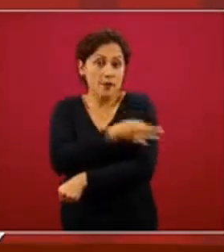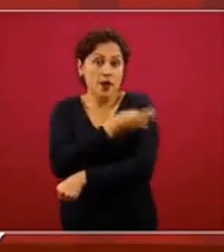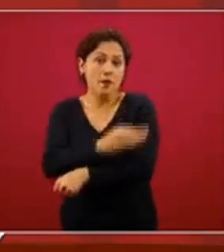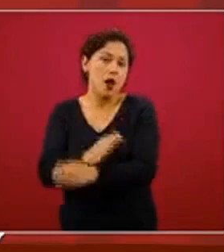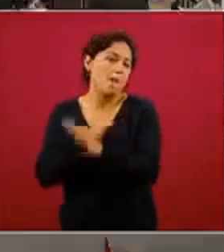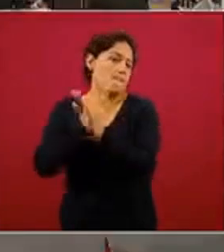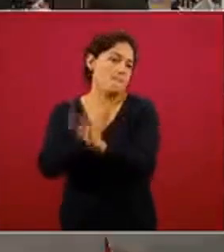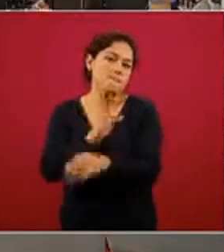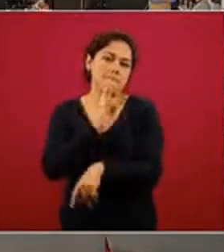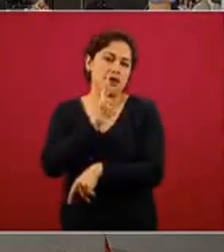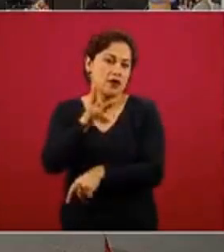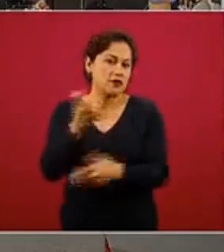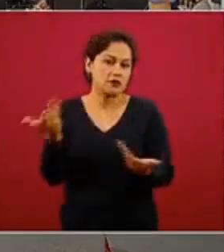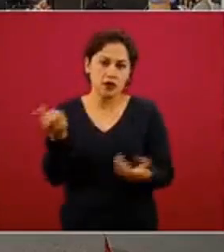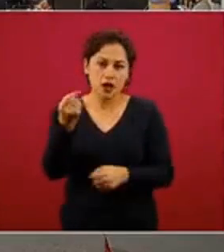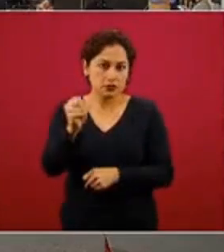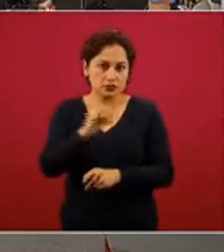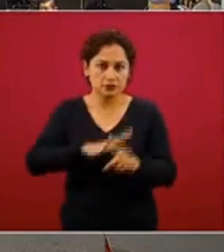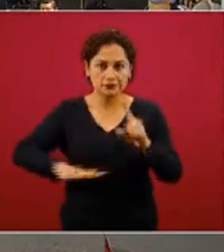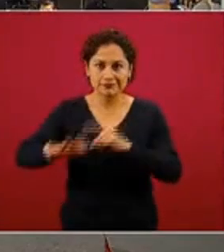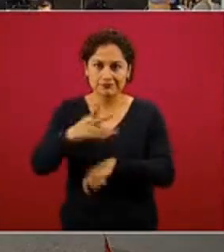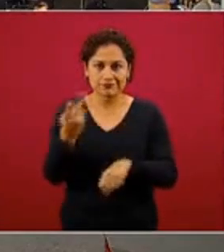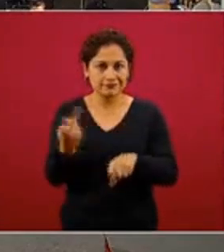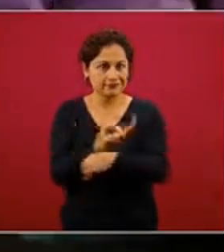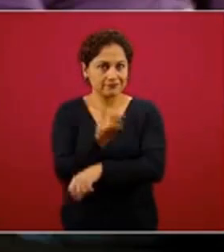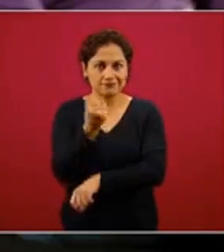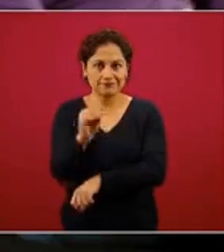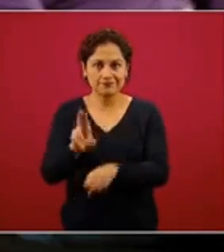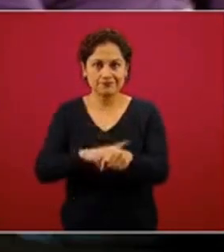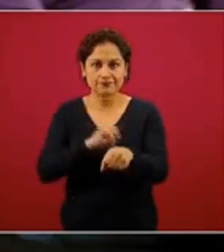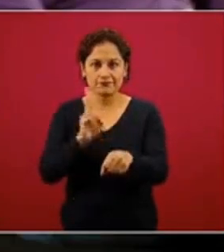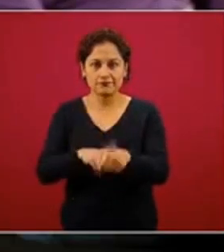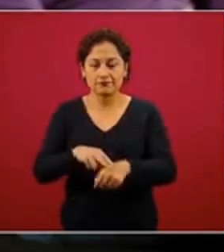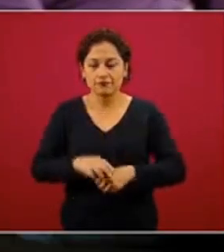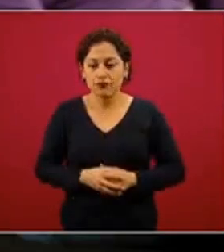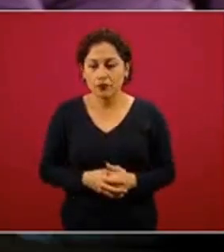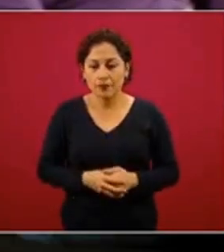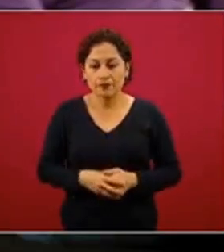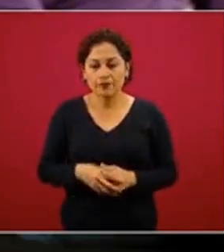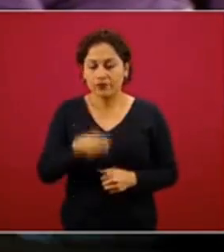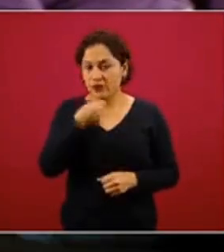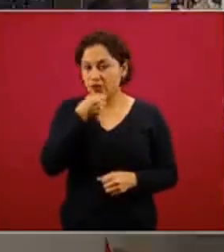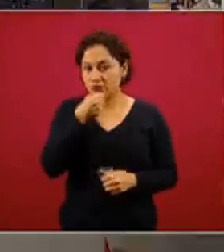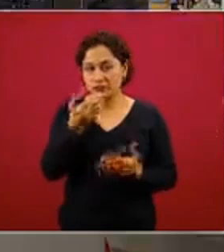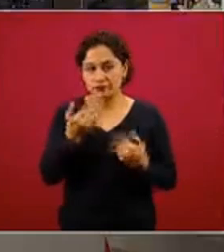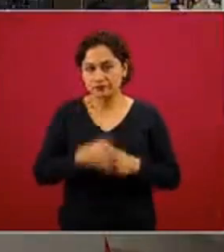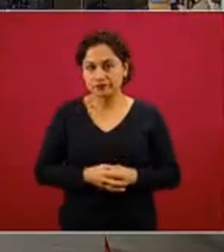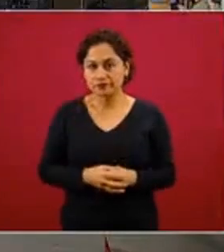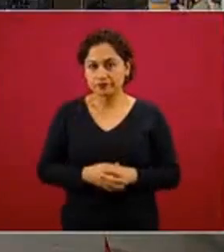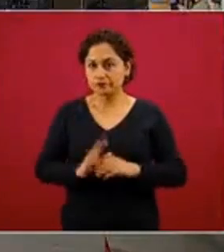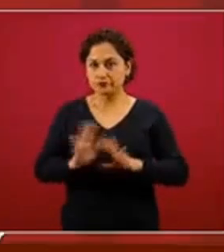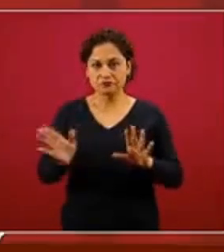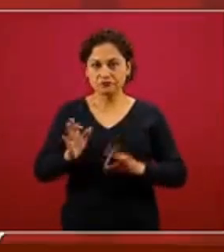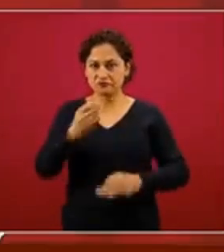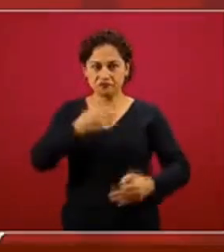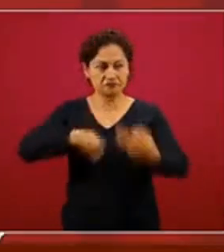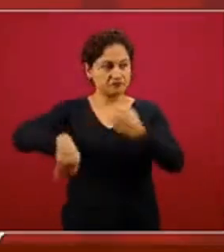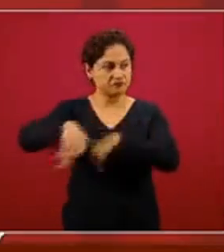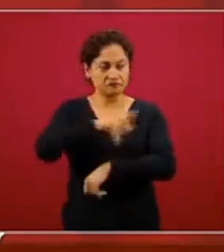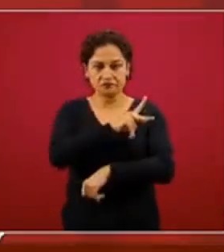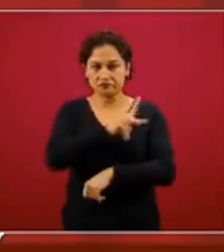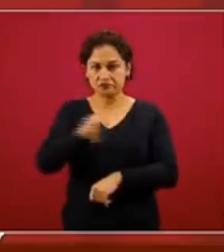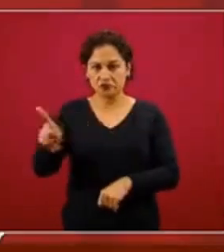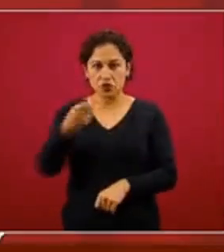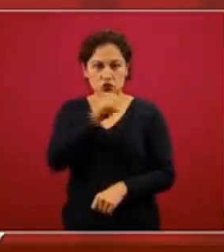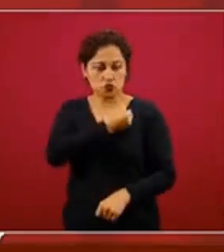general. ¿Somos pacientes o seremos en algún momento asintomáticos? Somos sanos, vamos a decir,